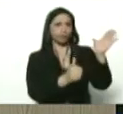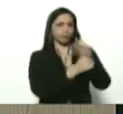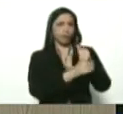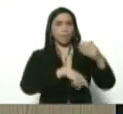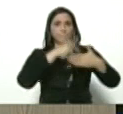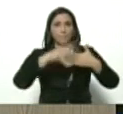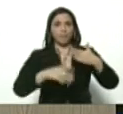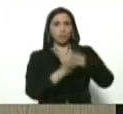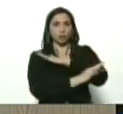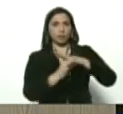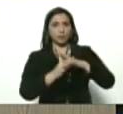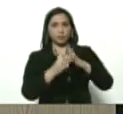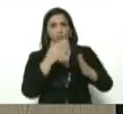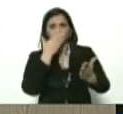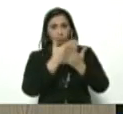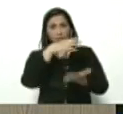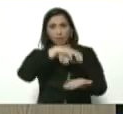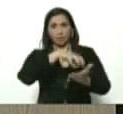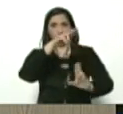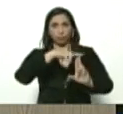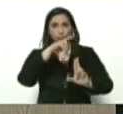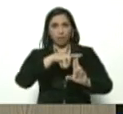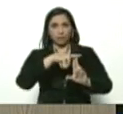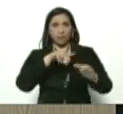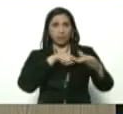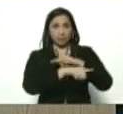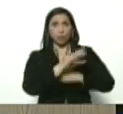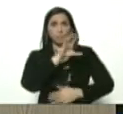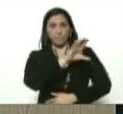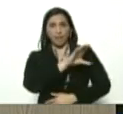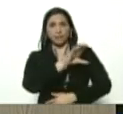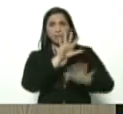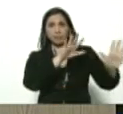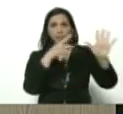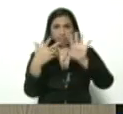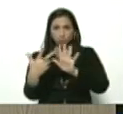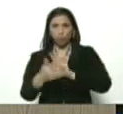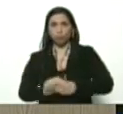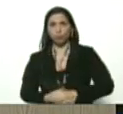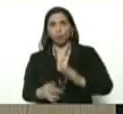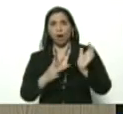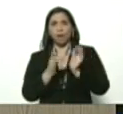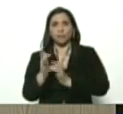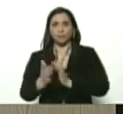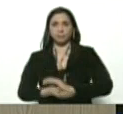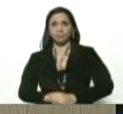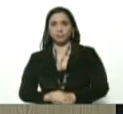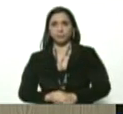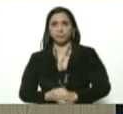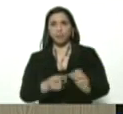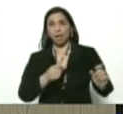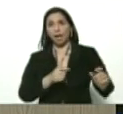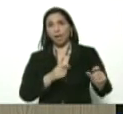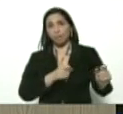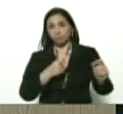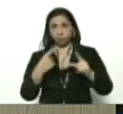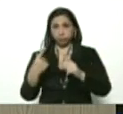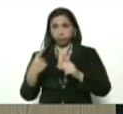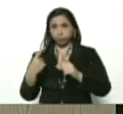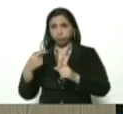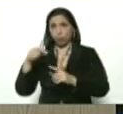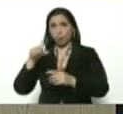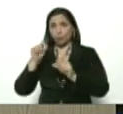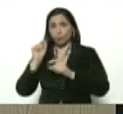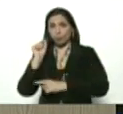el plan fronterizo en el estado táchira ingresó al país el 18 de abril se traslada al puesto